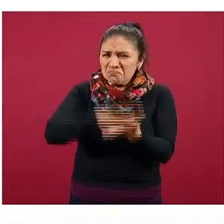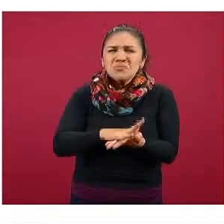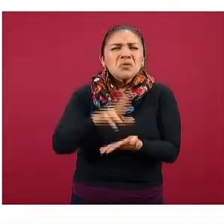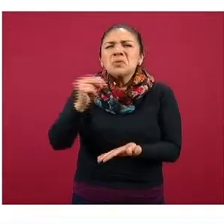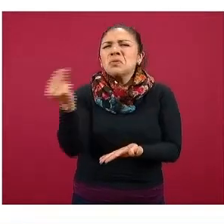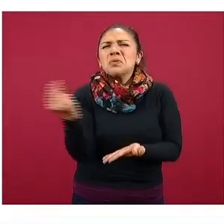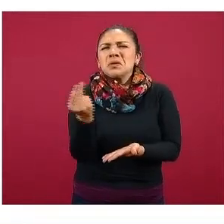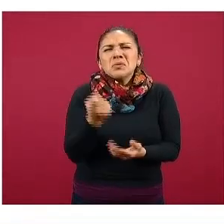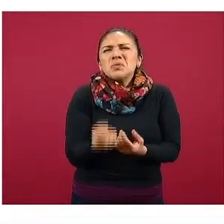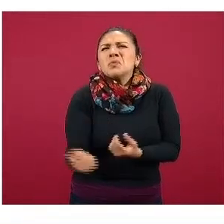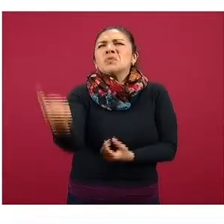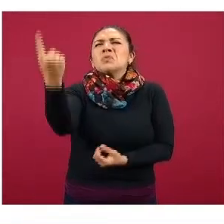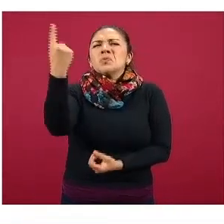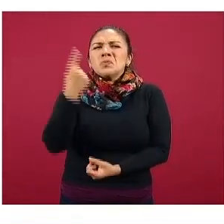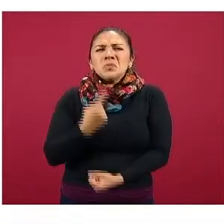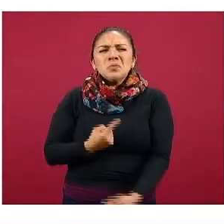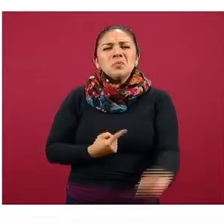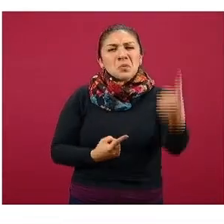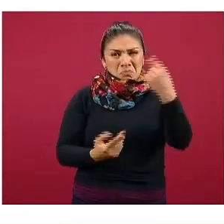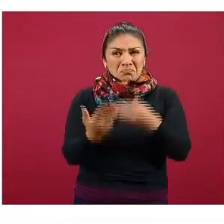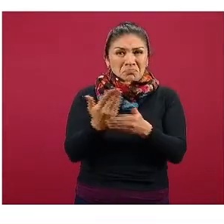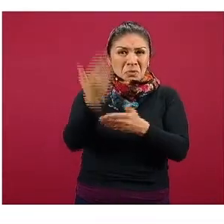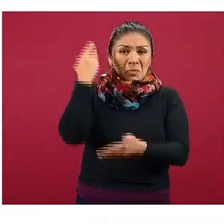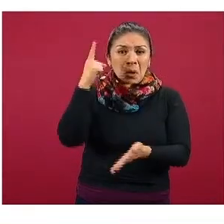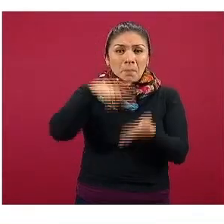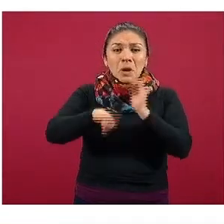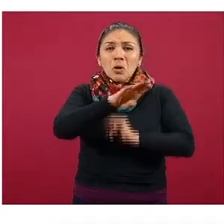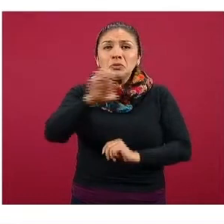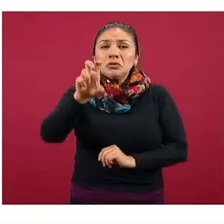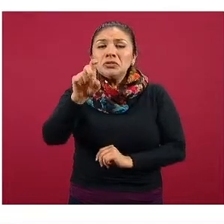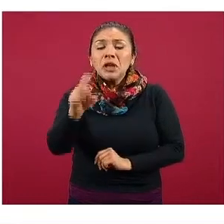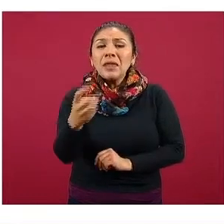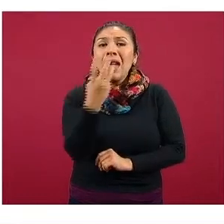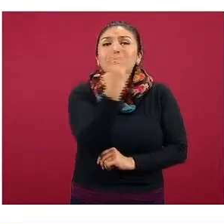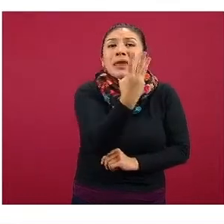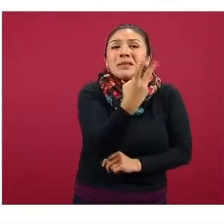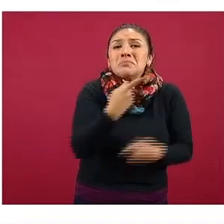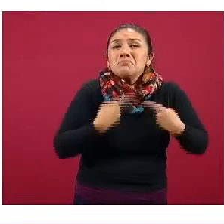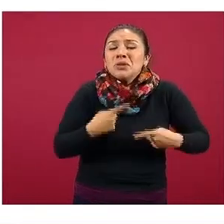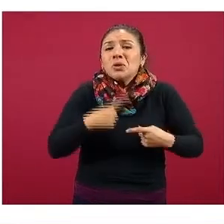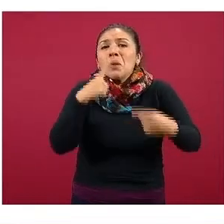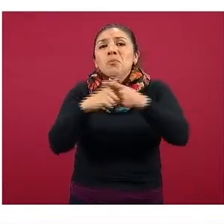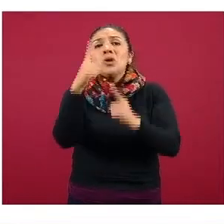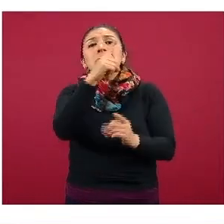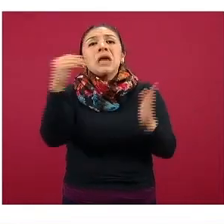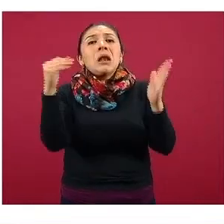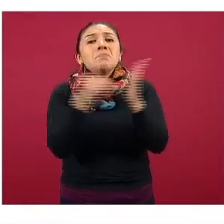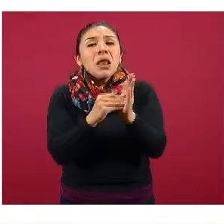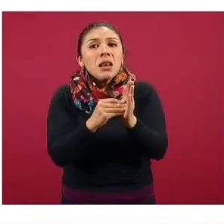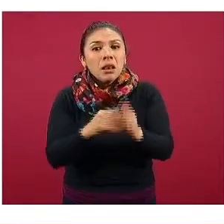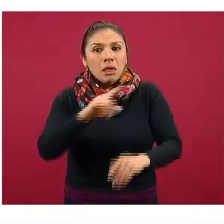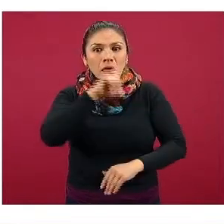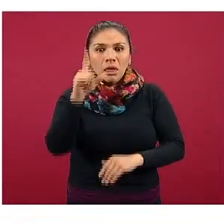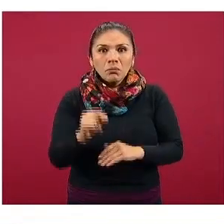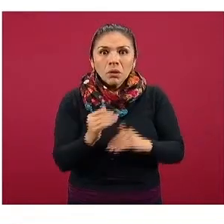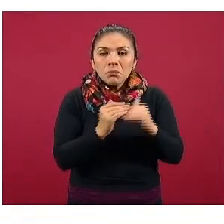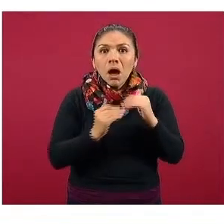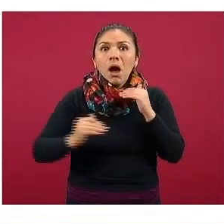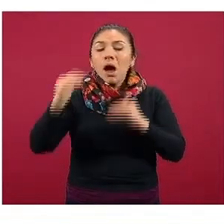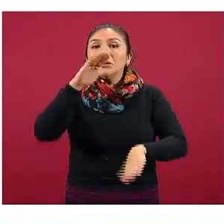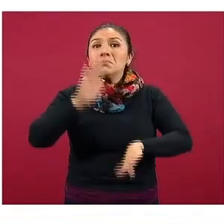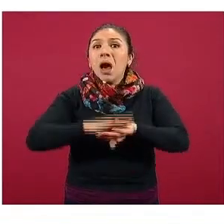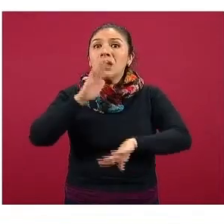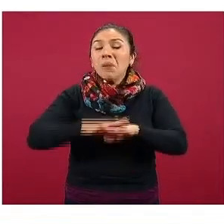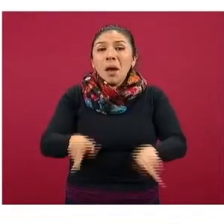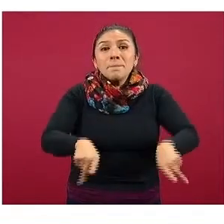Vean ustedes, por allá en 1930, 3 casos por 100,000 habitantes, y vean ustedes con el incremento en el consumo de